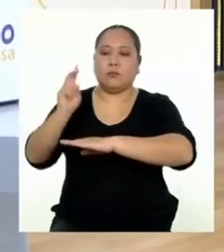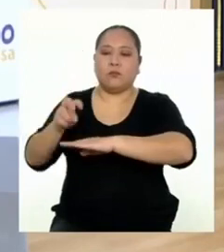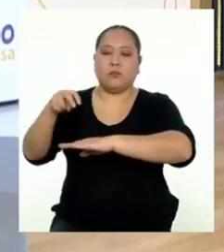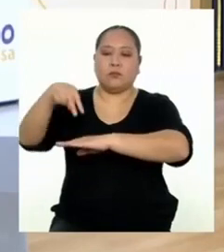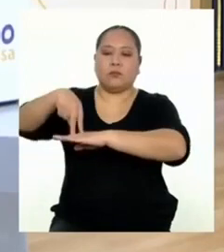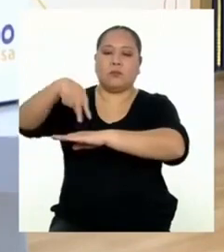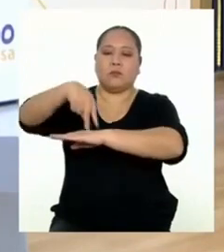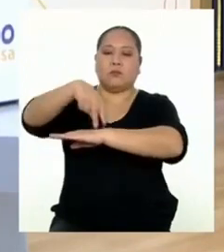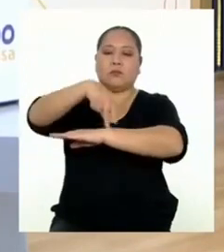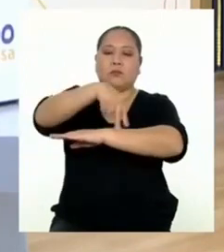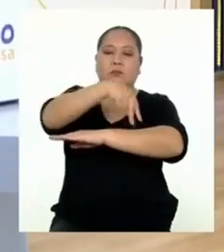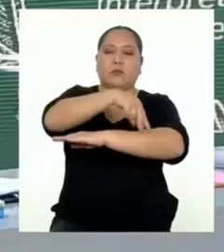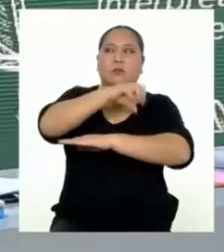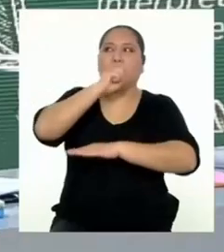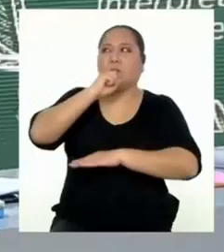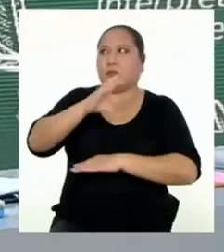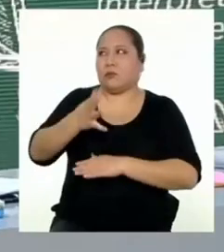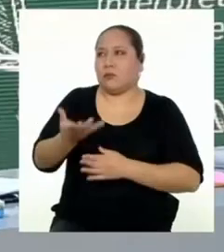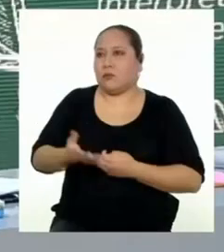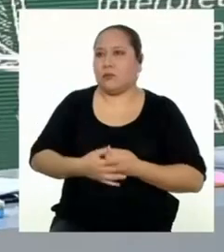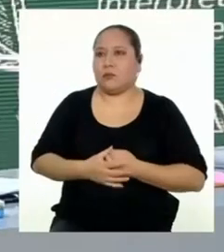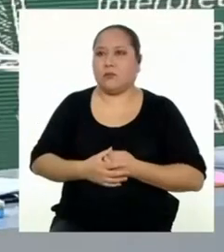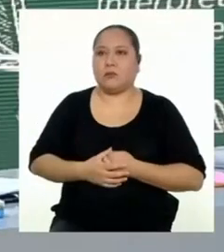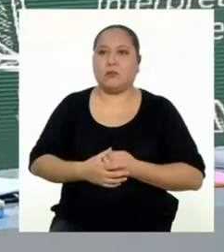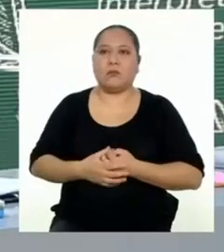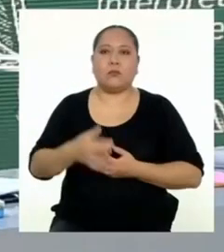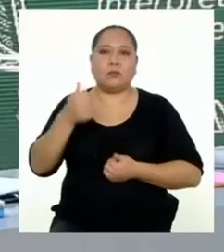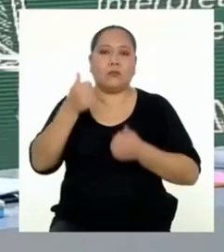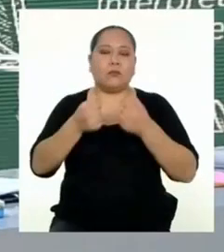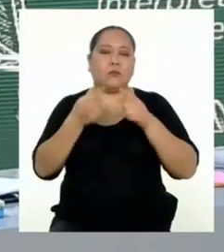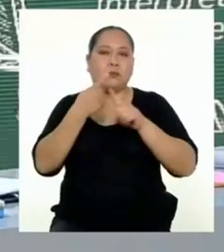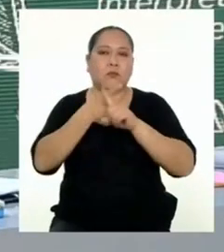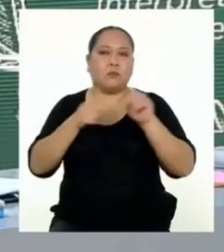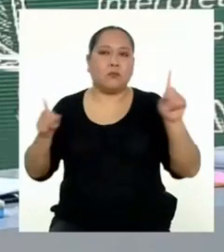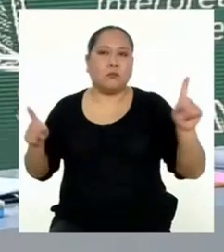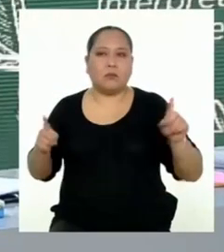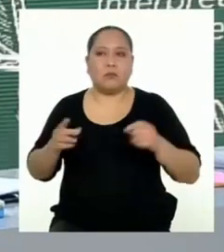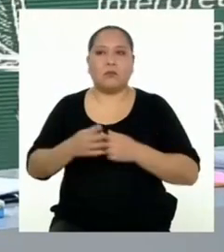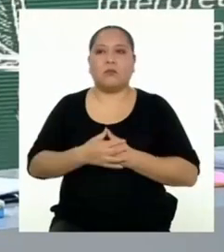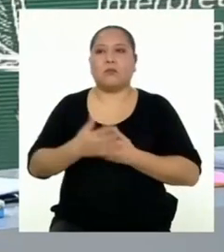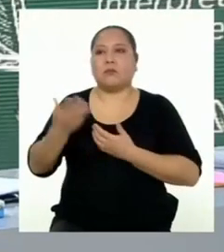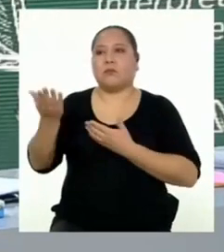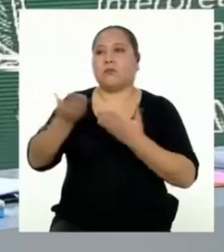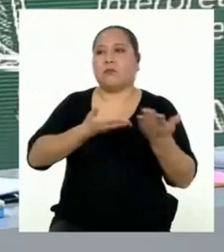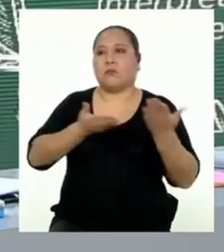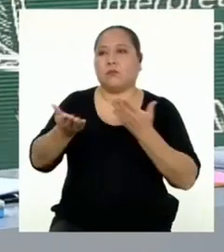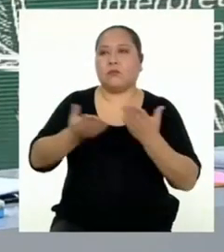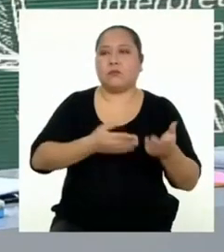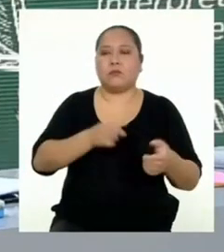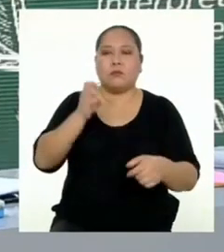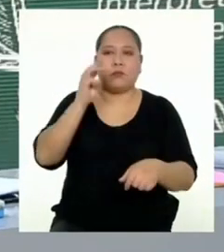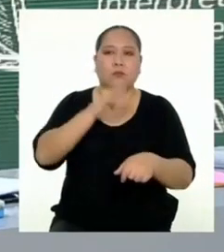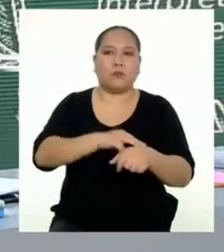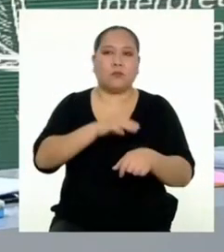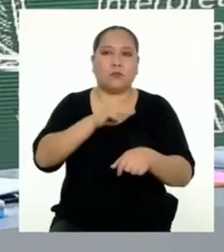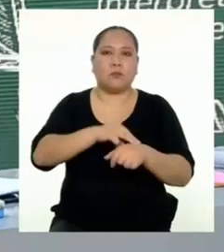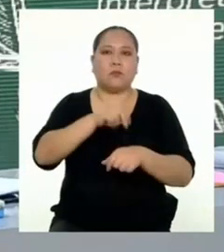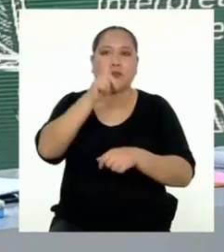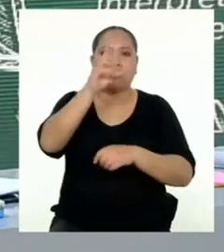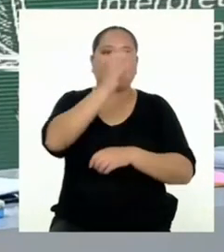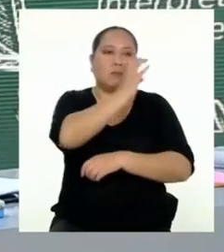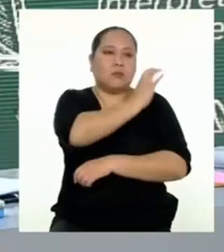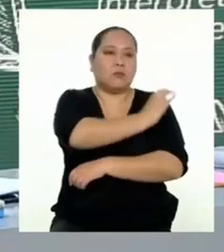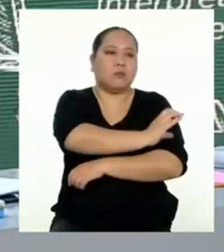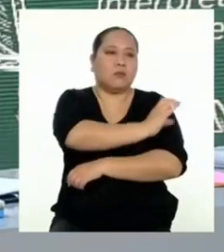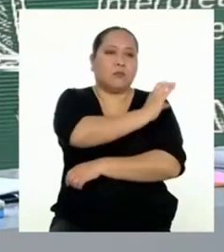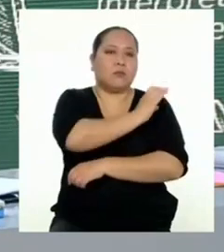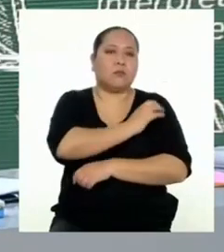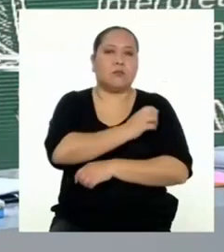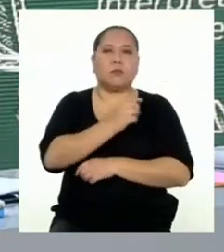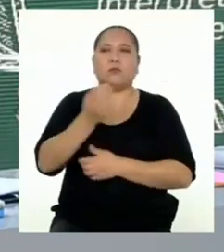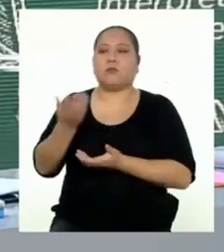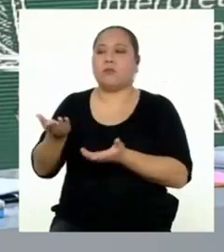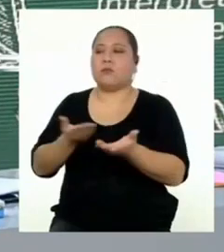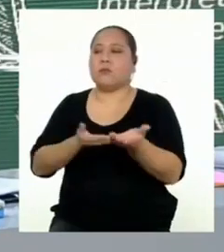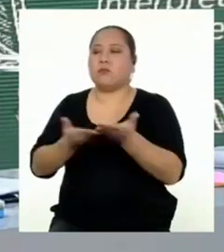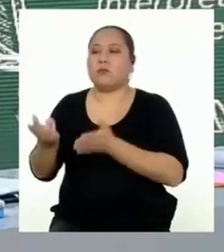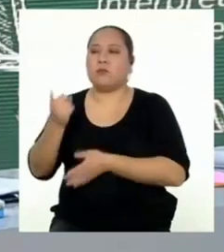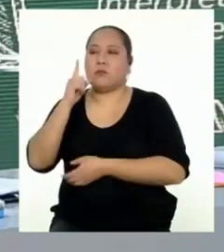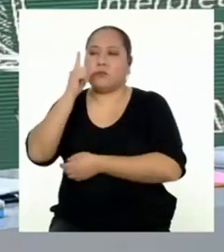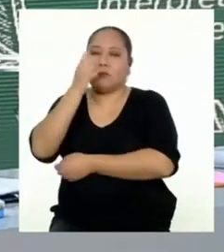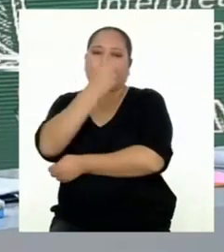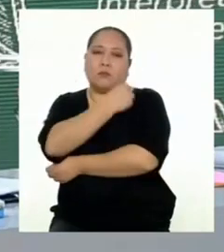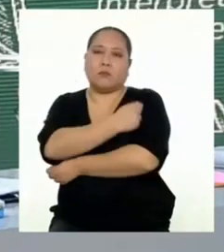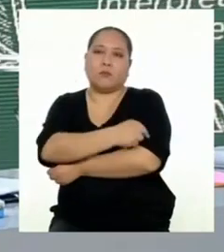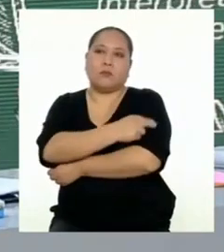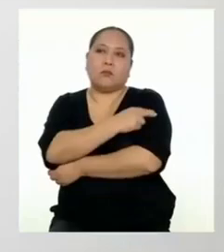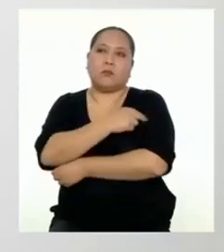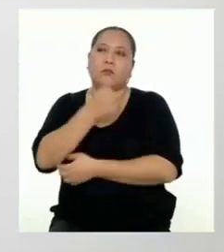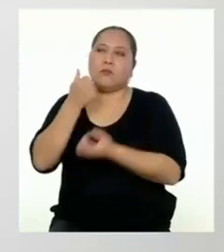tanto escuchamos hablar. ¿Cuál sería la diferencia entre los servicios médicos que ofrece una clínica frente a los que ofrece